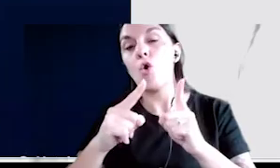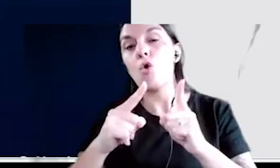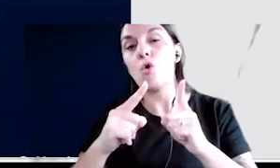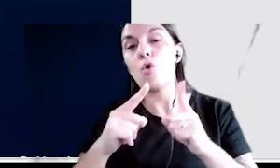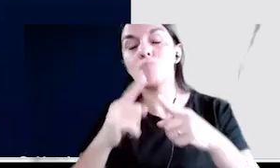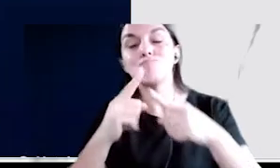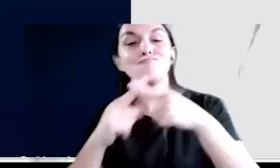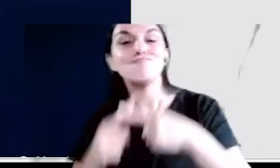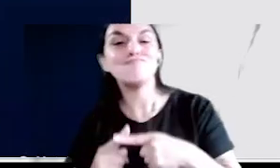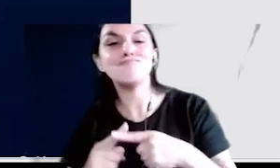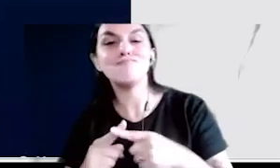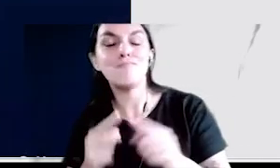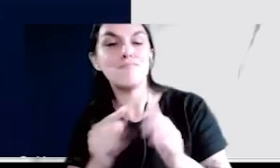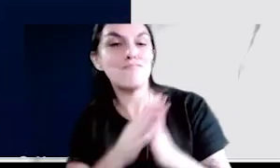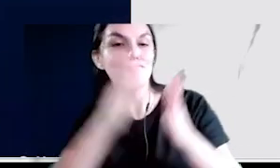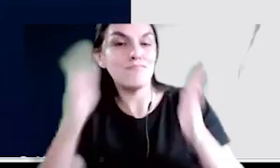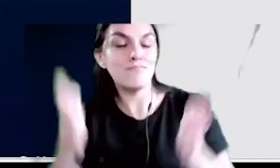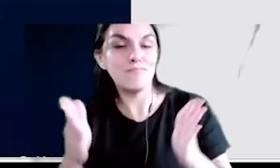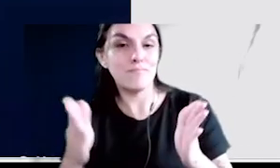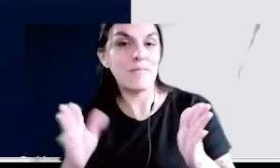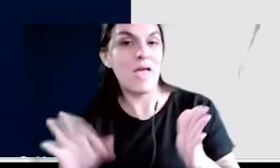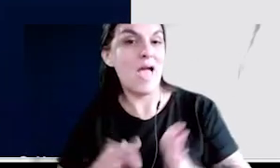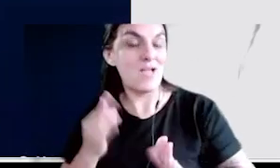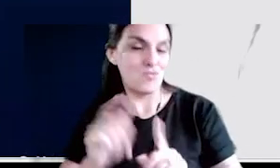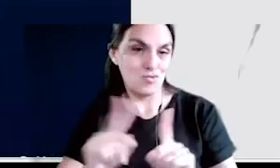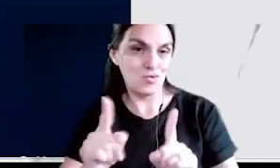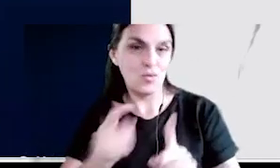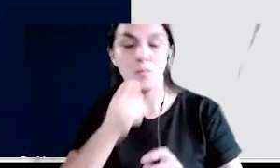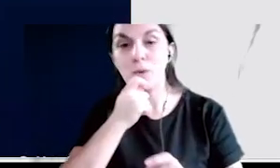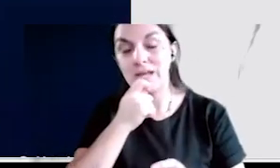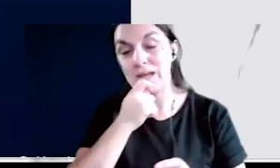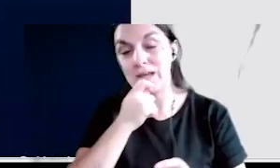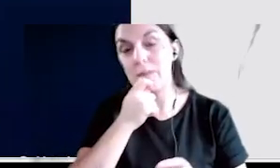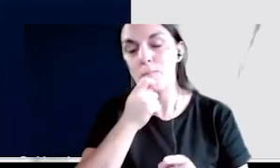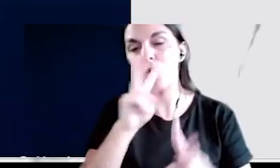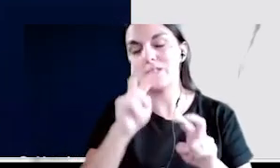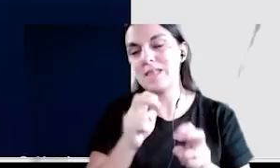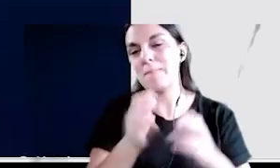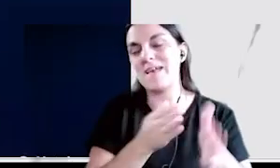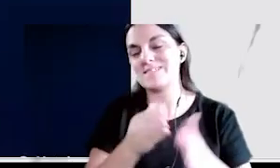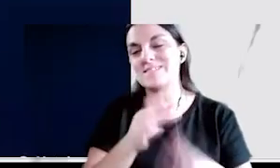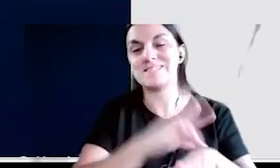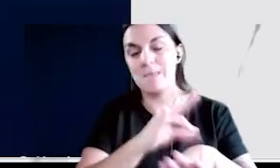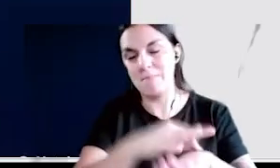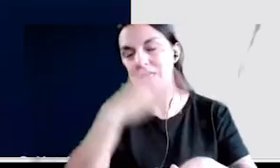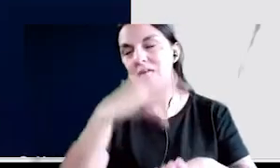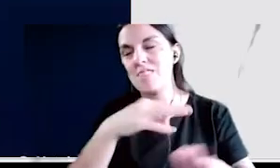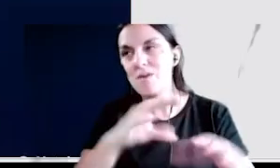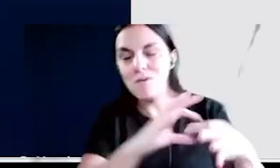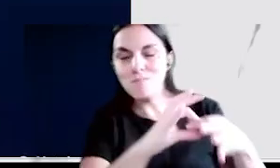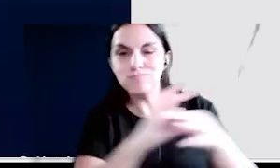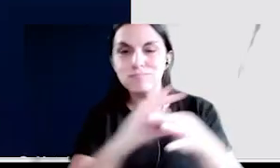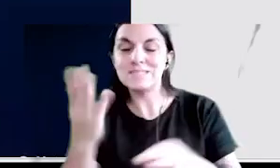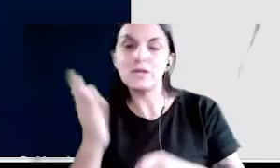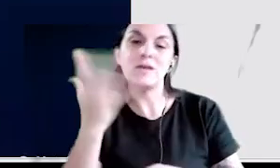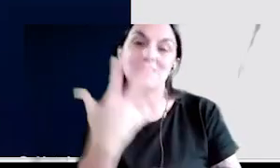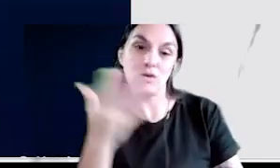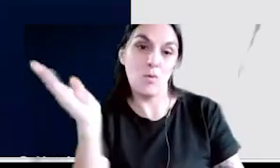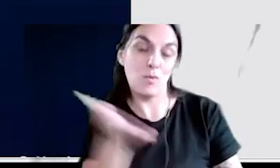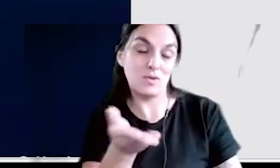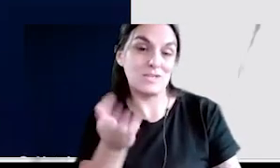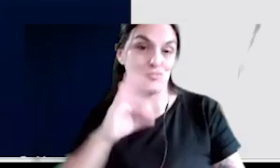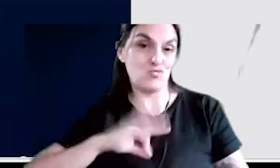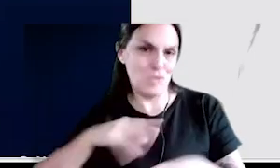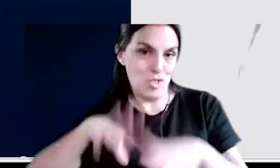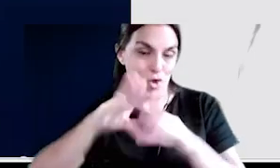Cuando hablábamos de los 5% de honorarios de asistencia médica, por ejemplo, como eso lo tenemos que calcular sobre el 5% de la ganancia neta, yo lo puedo